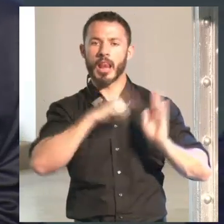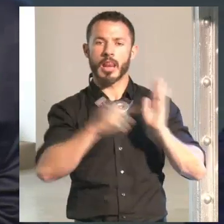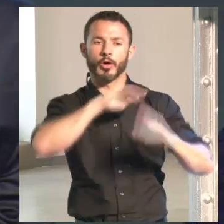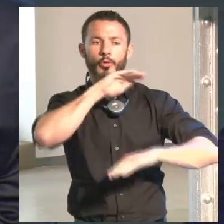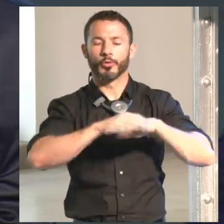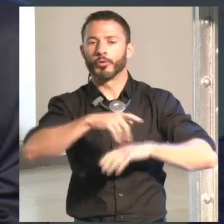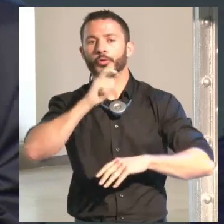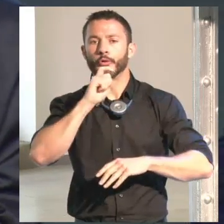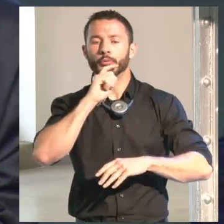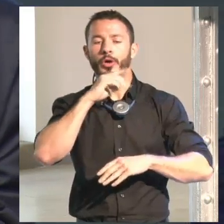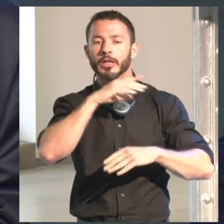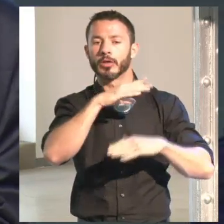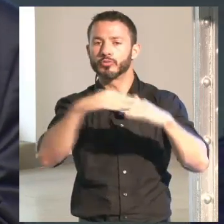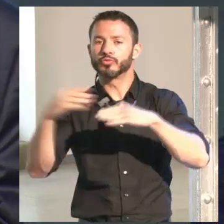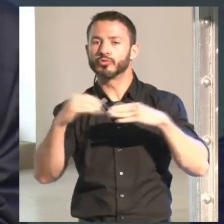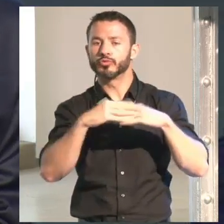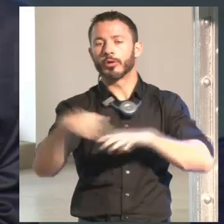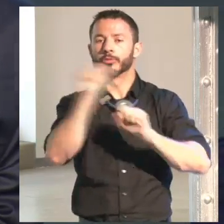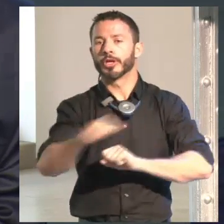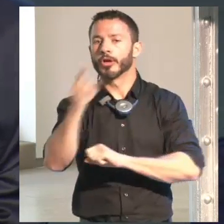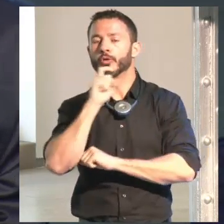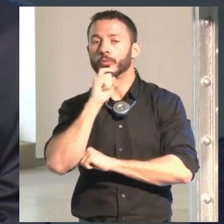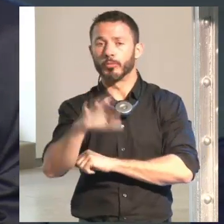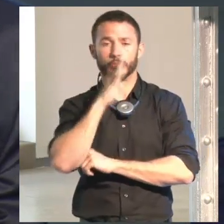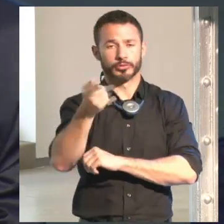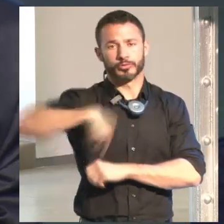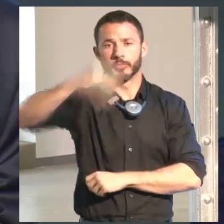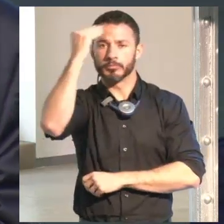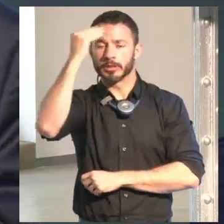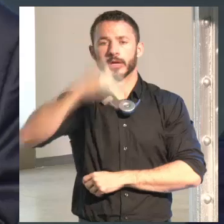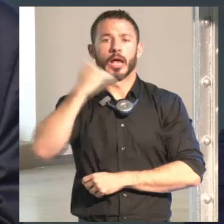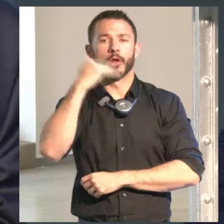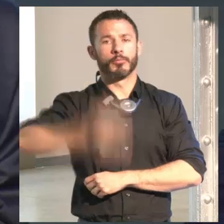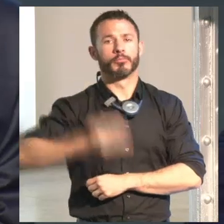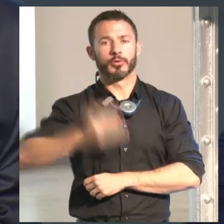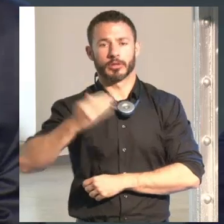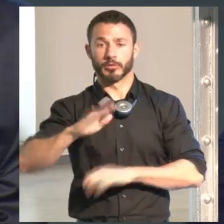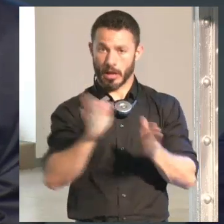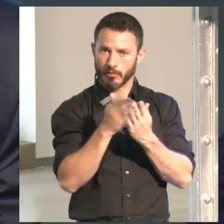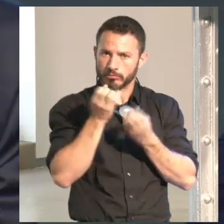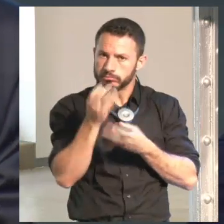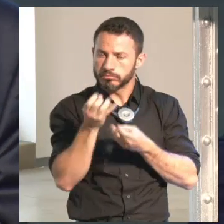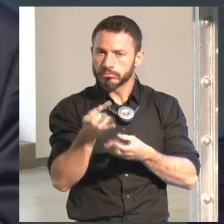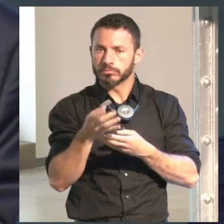a los usuarios. Por eso creemos que es muy importante, y es uno de los aspectos que comentamos en el libro,